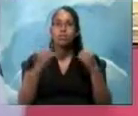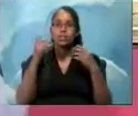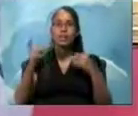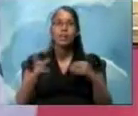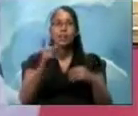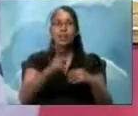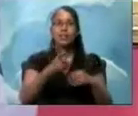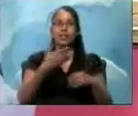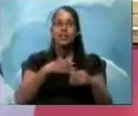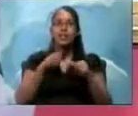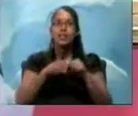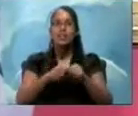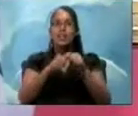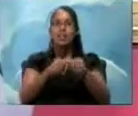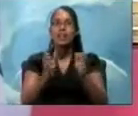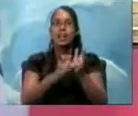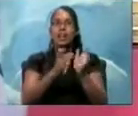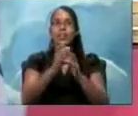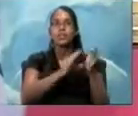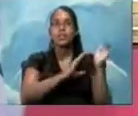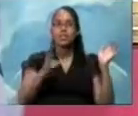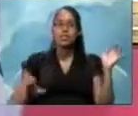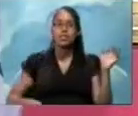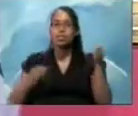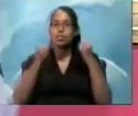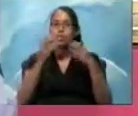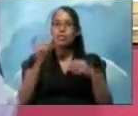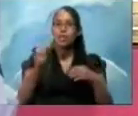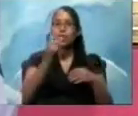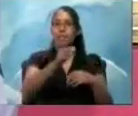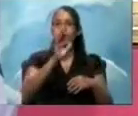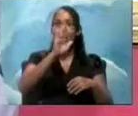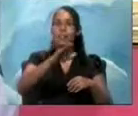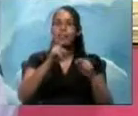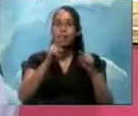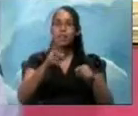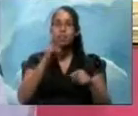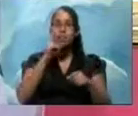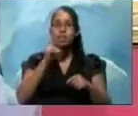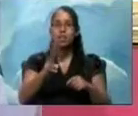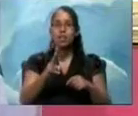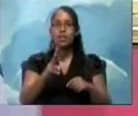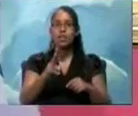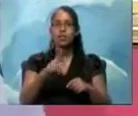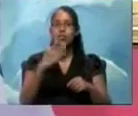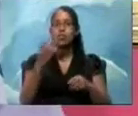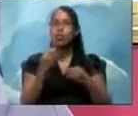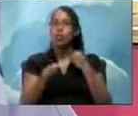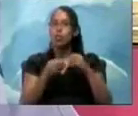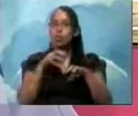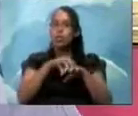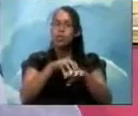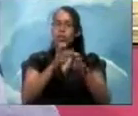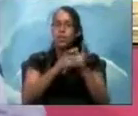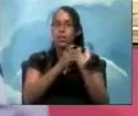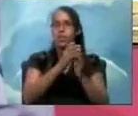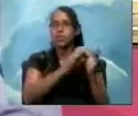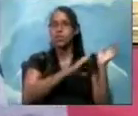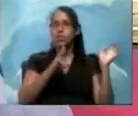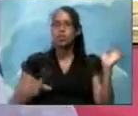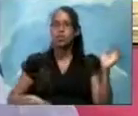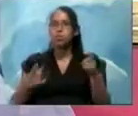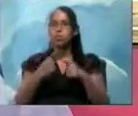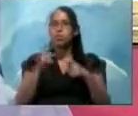¿verdad?, seguían a Jesús. Mucha gente estaban ahí mirando cómo llevaban a Jesús, pero también